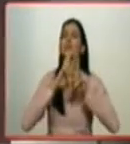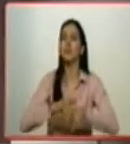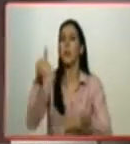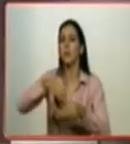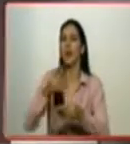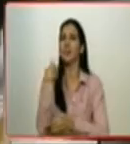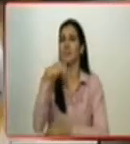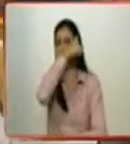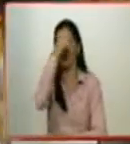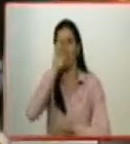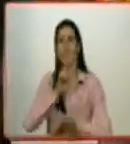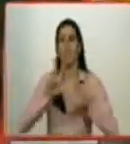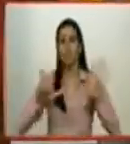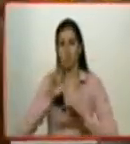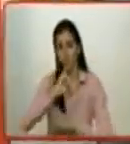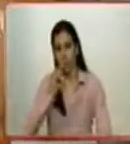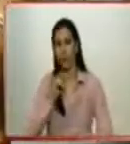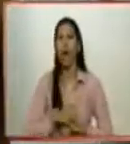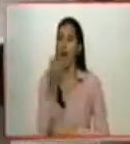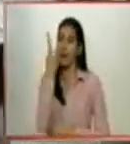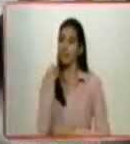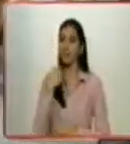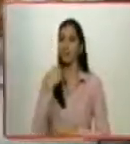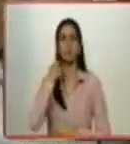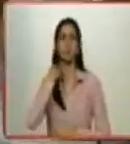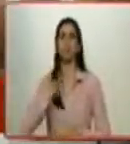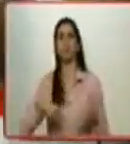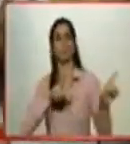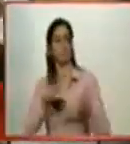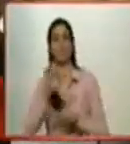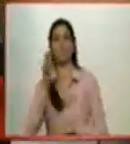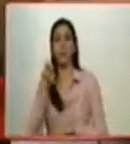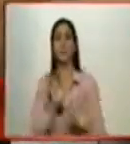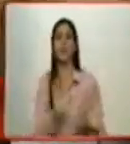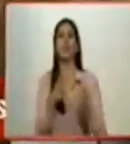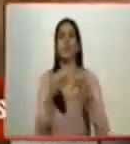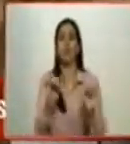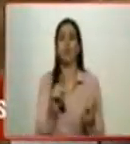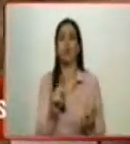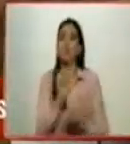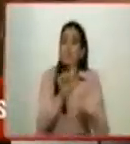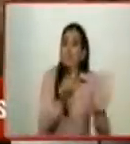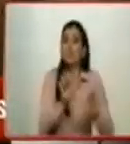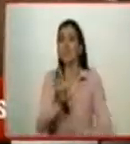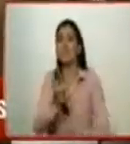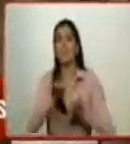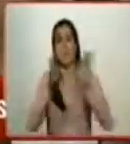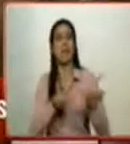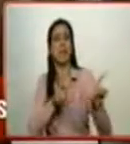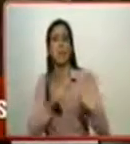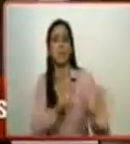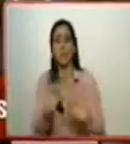julio. Así que ayer la mesa fue servida por el Consejo Nacional Electoral. 63 mesas activas de